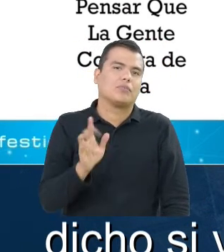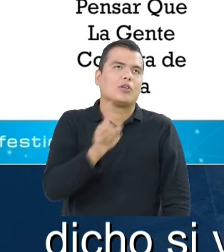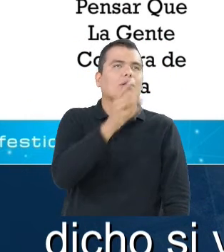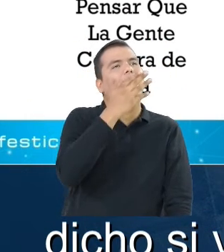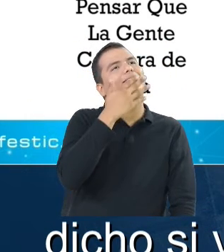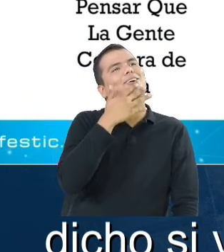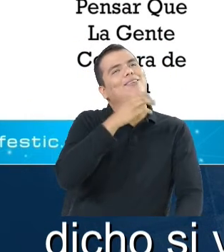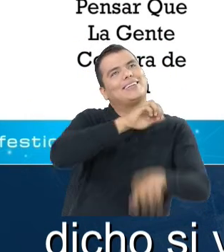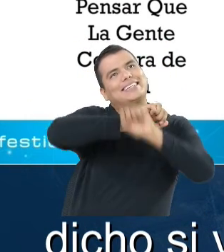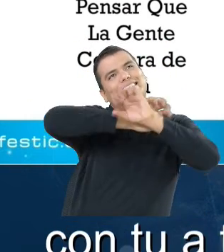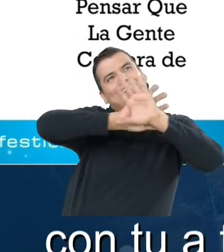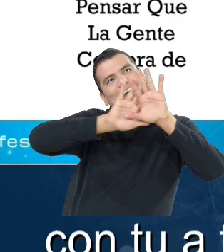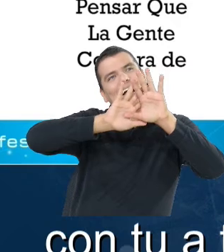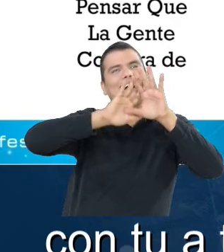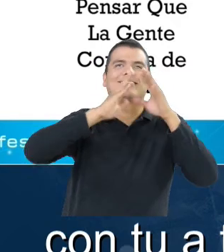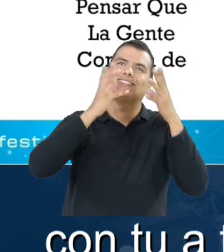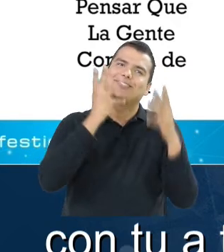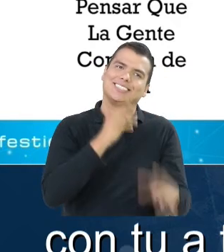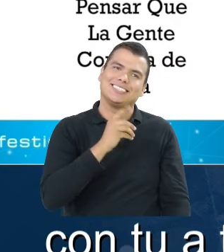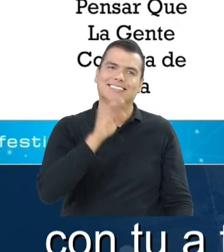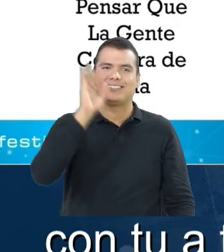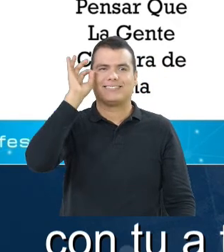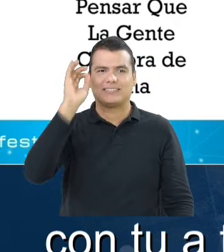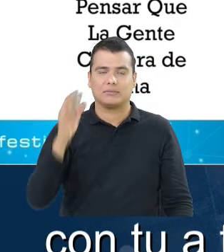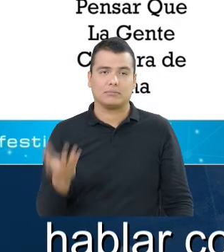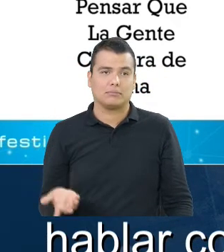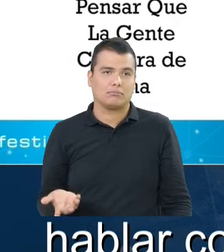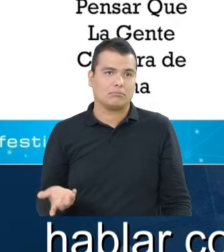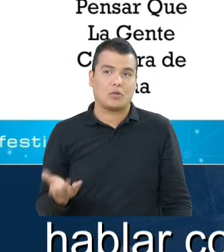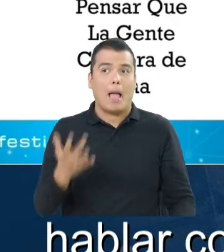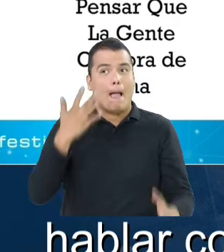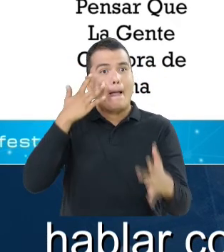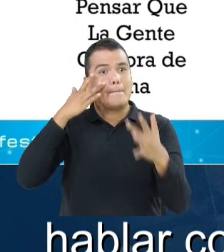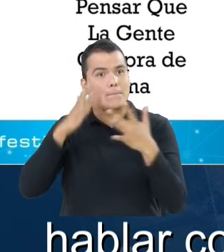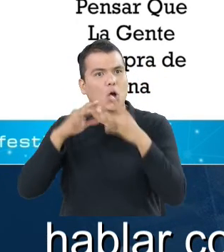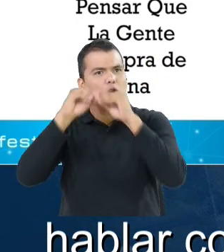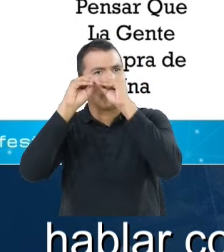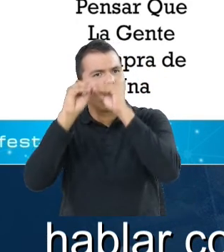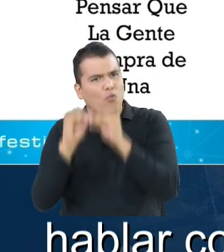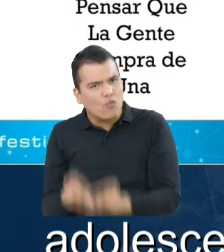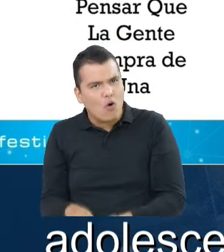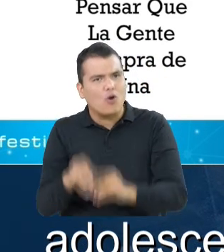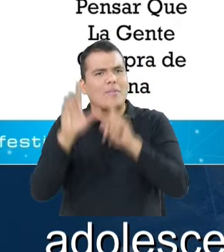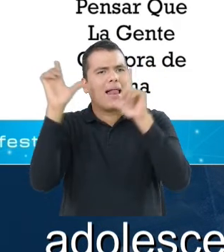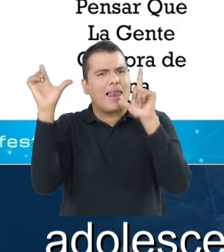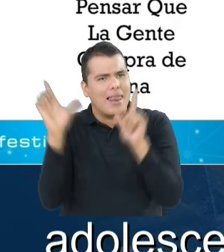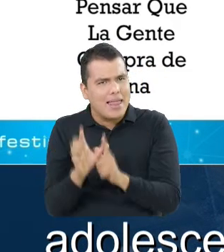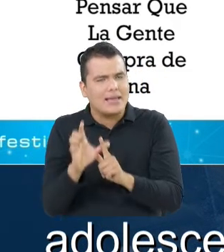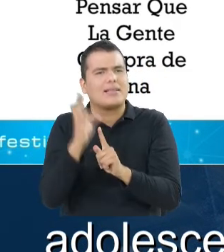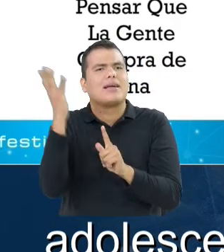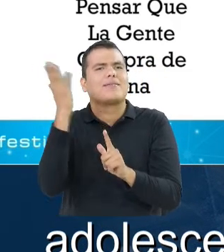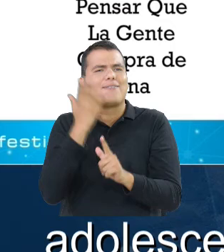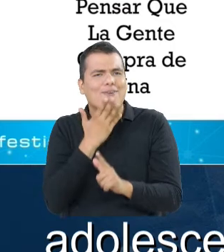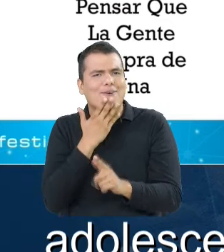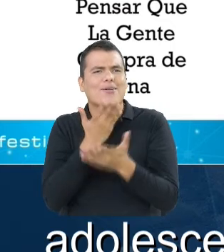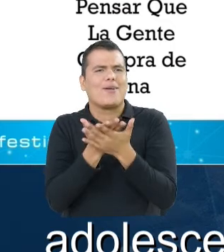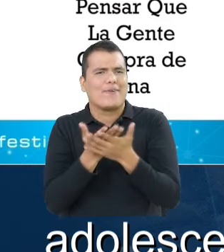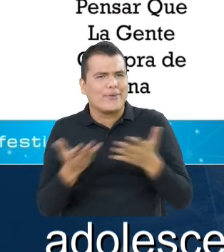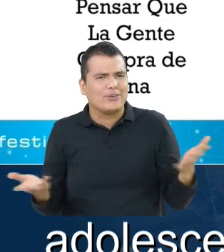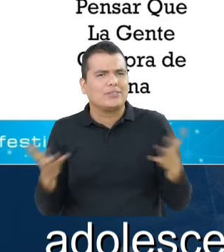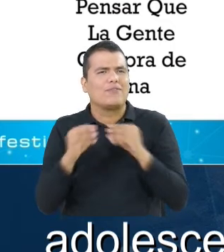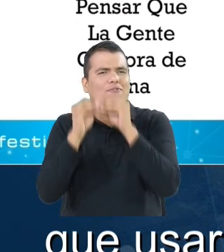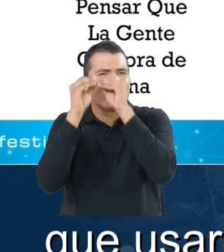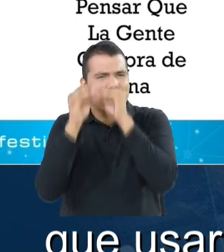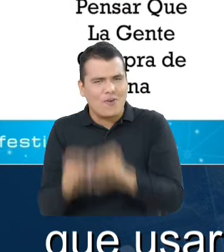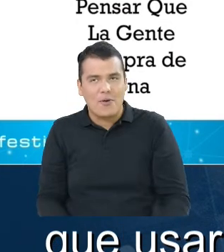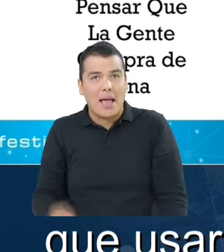hablando a una niña adolescente que le gusta Maluma. Tengo que usar sus propias palabras, tengo que venderle una imagen fresca, tengo que venderle una imagen